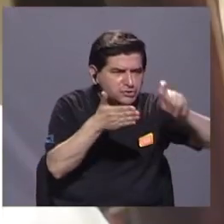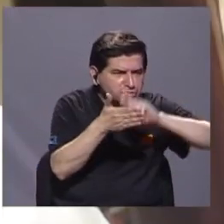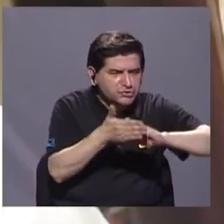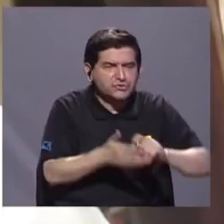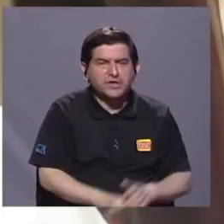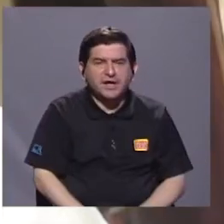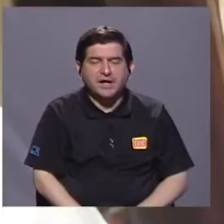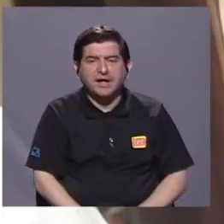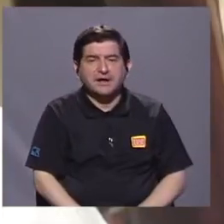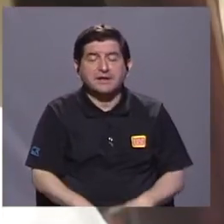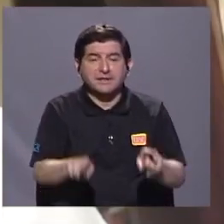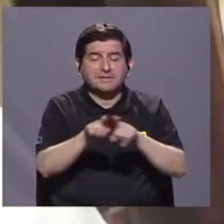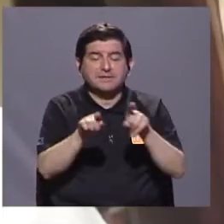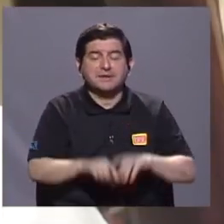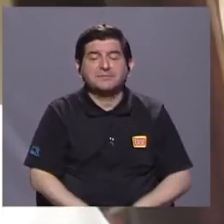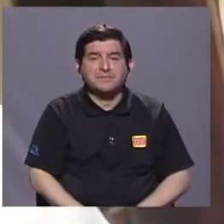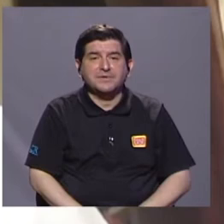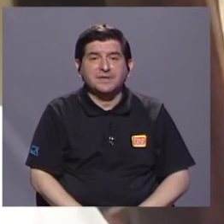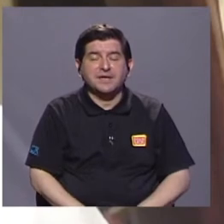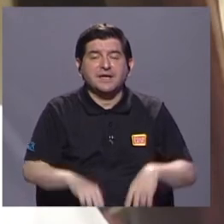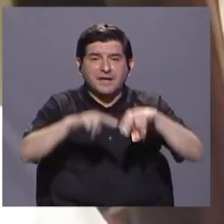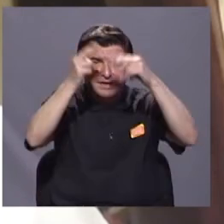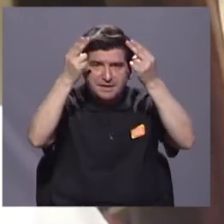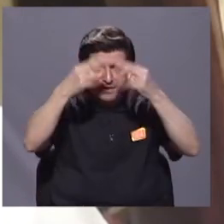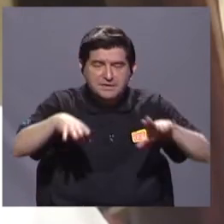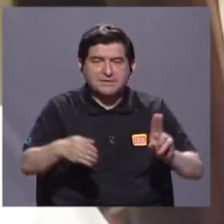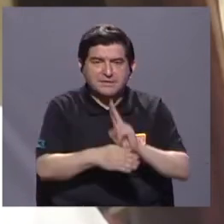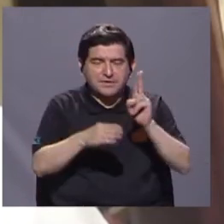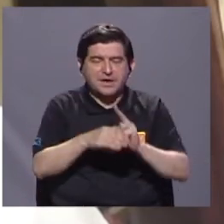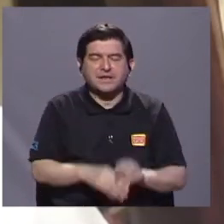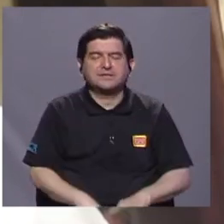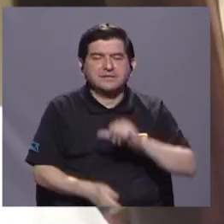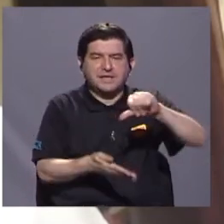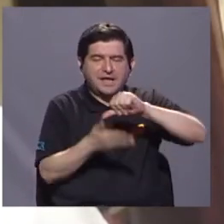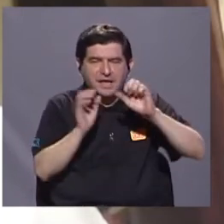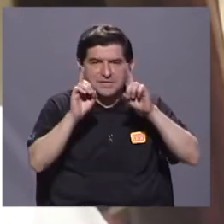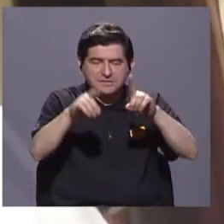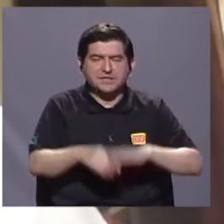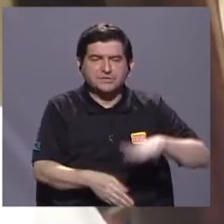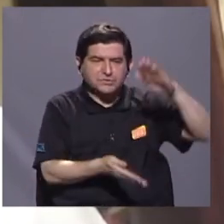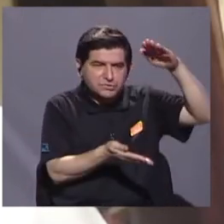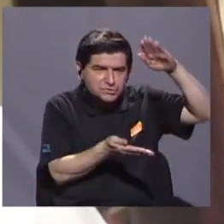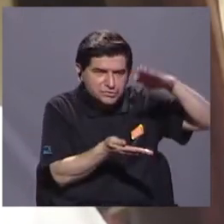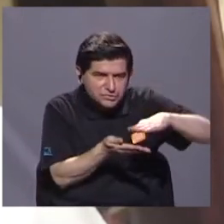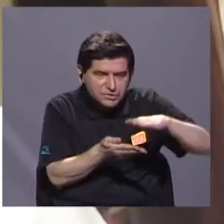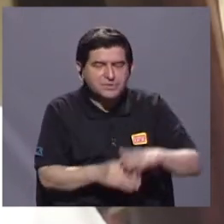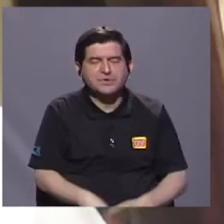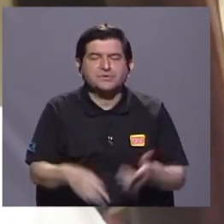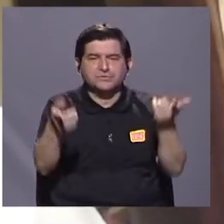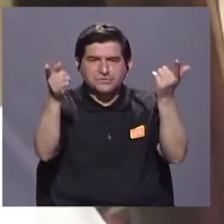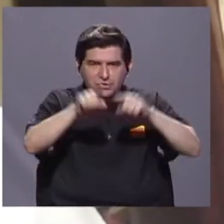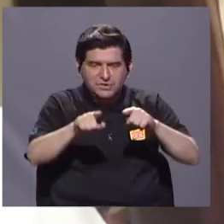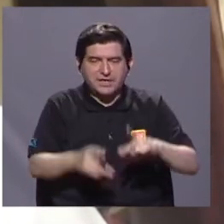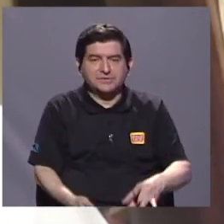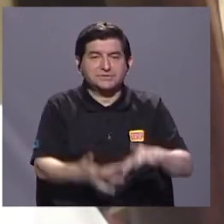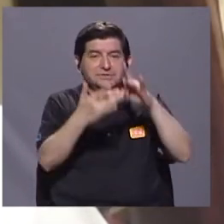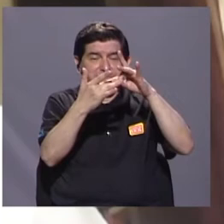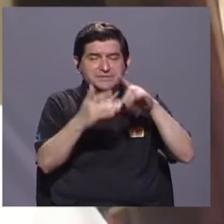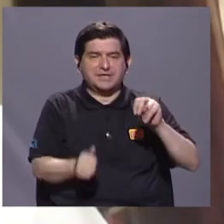la virtualidad de los centros educativos, fue la que tuvo un mayor impacto en la disminución de casos en su momento en